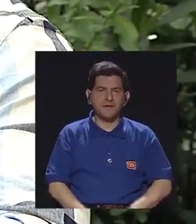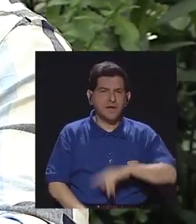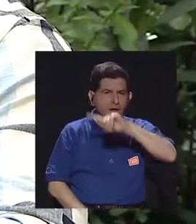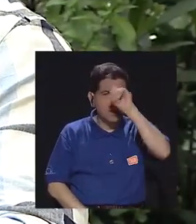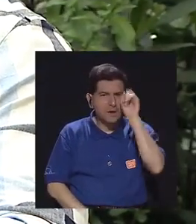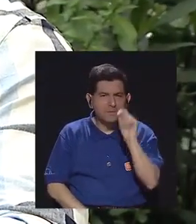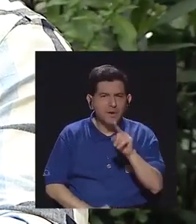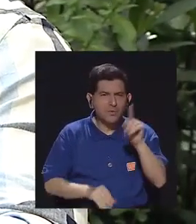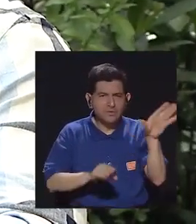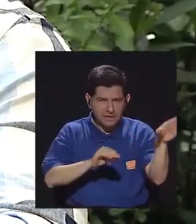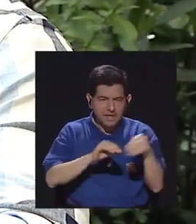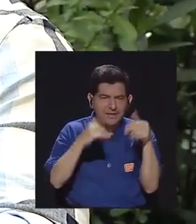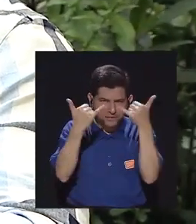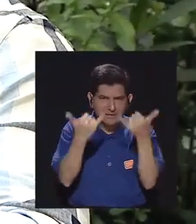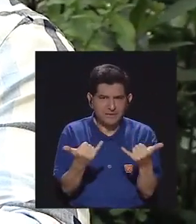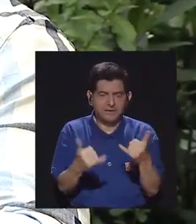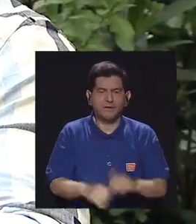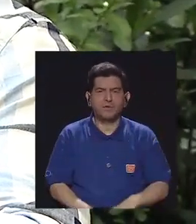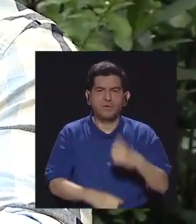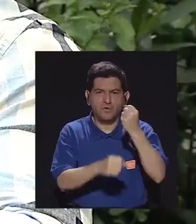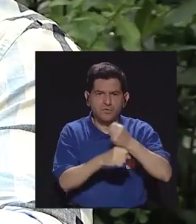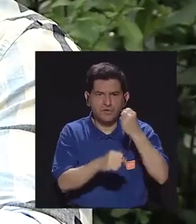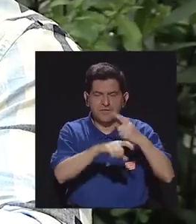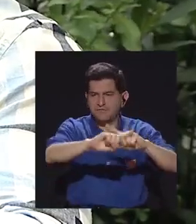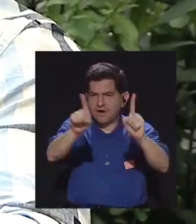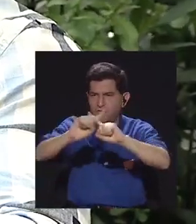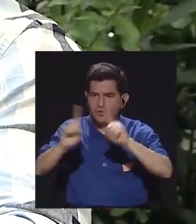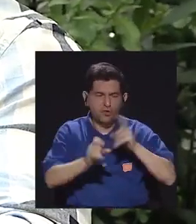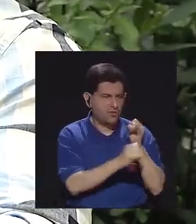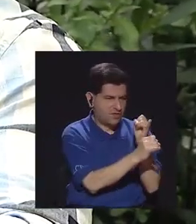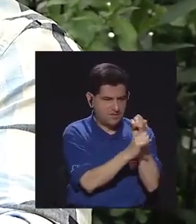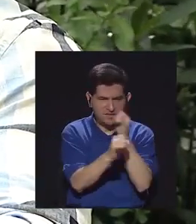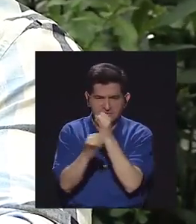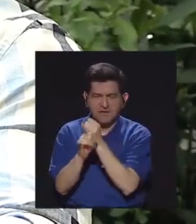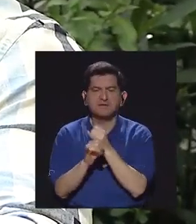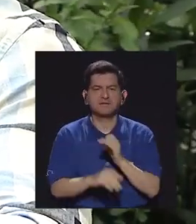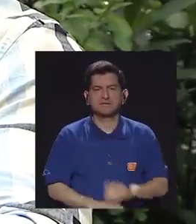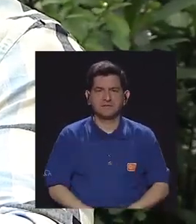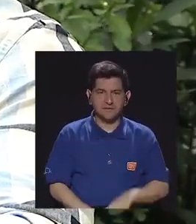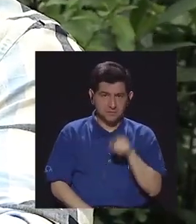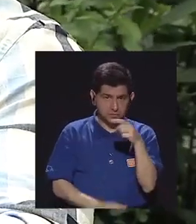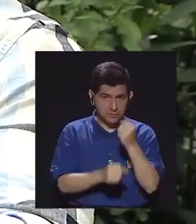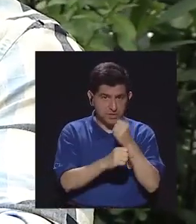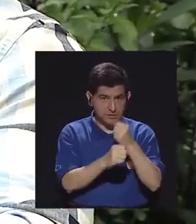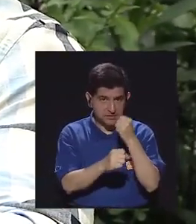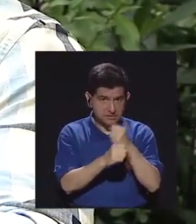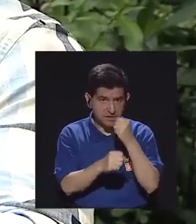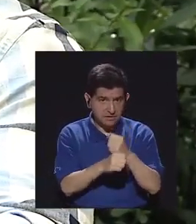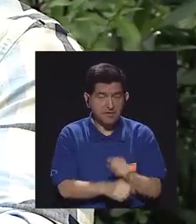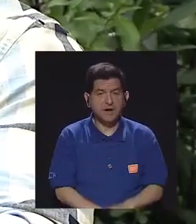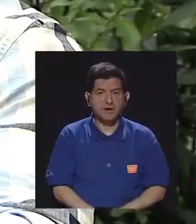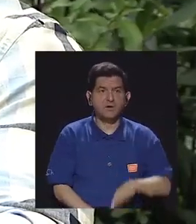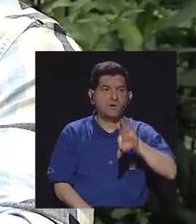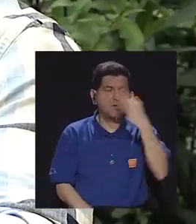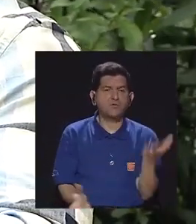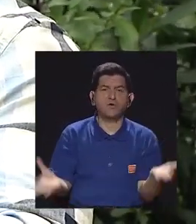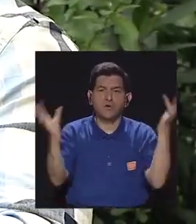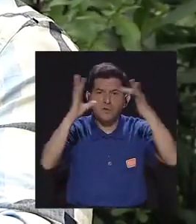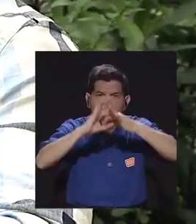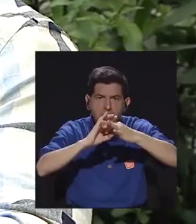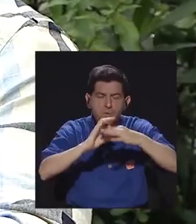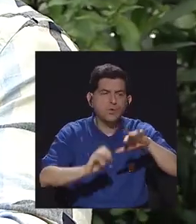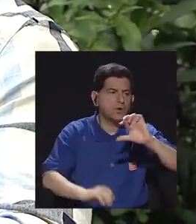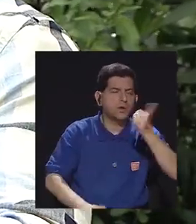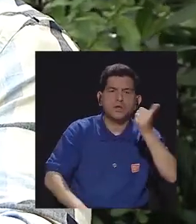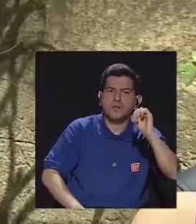una pregunta más, y es con respecto al trabajo interinstitucional. ¿Ustedes esto lo trabajan de manera, pues, asociada a